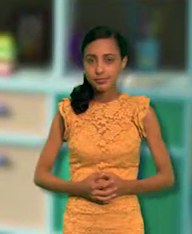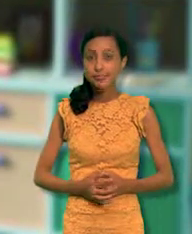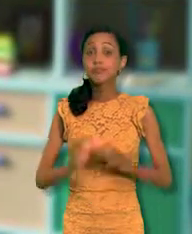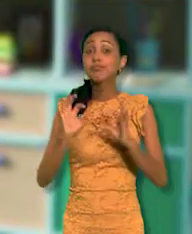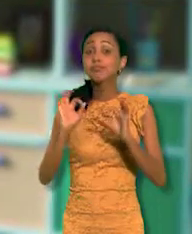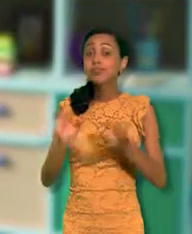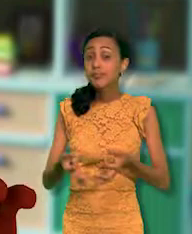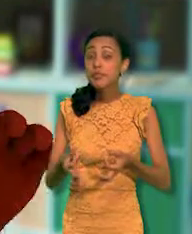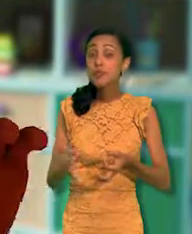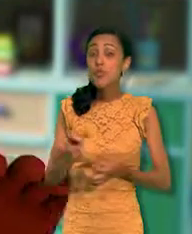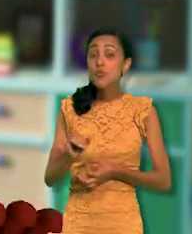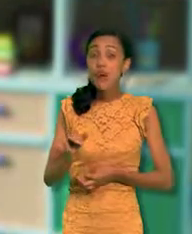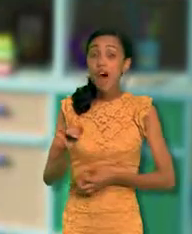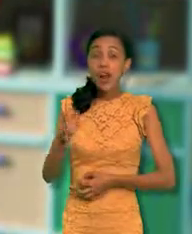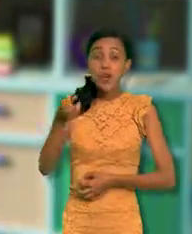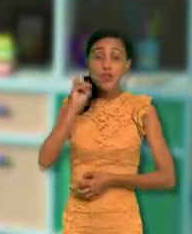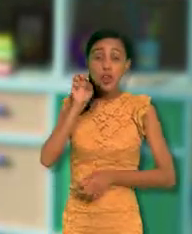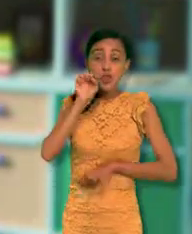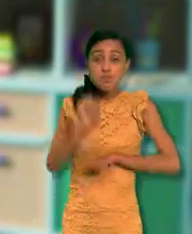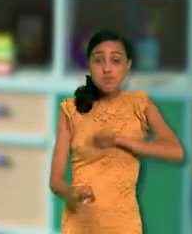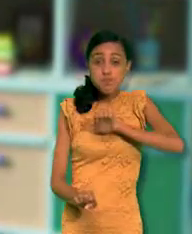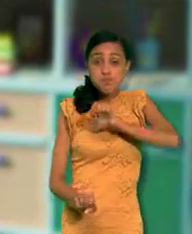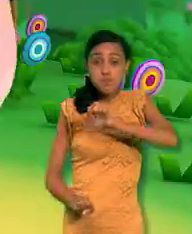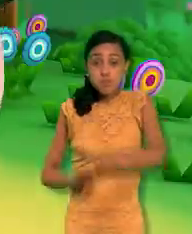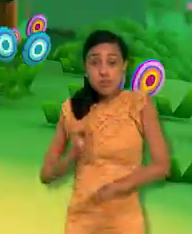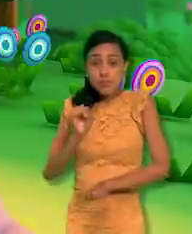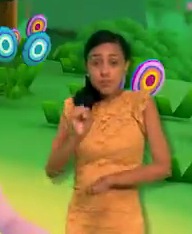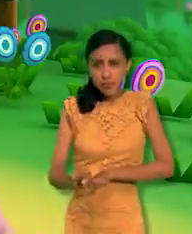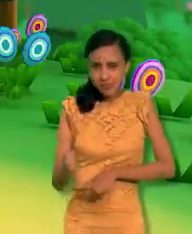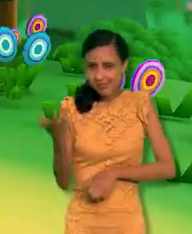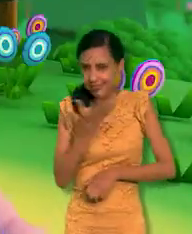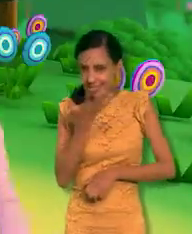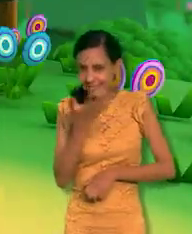Sonaron sus terribles pasos.